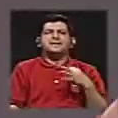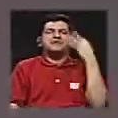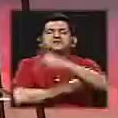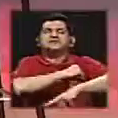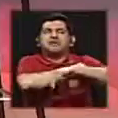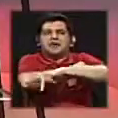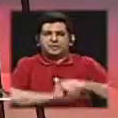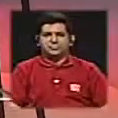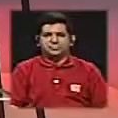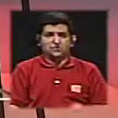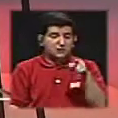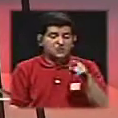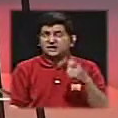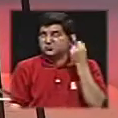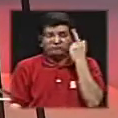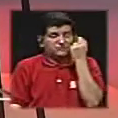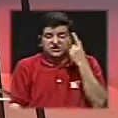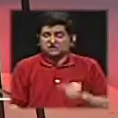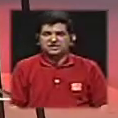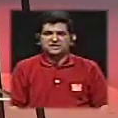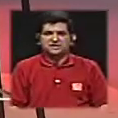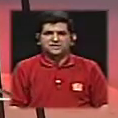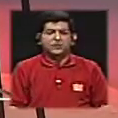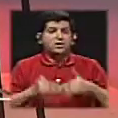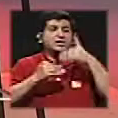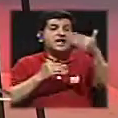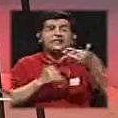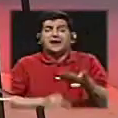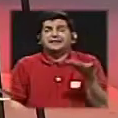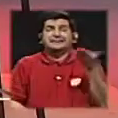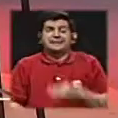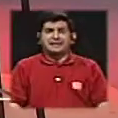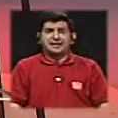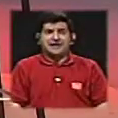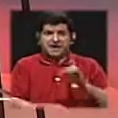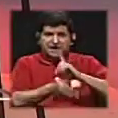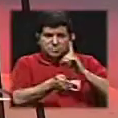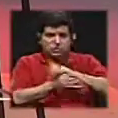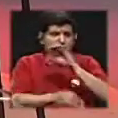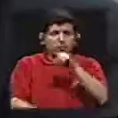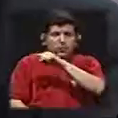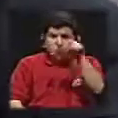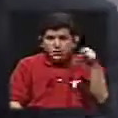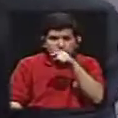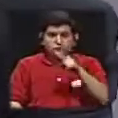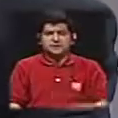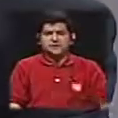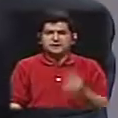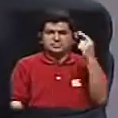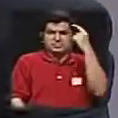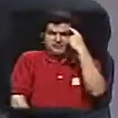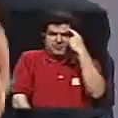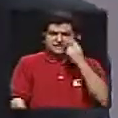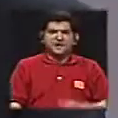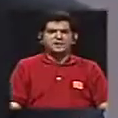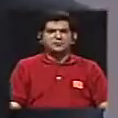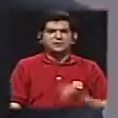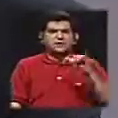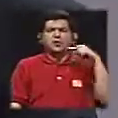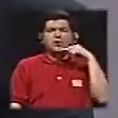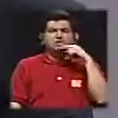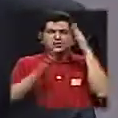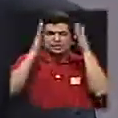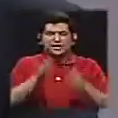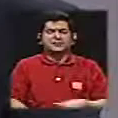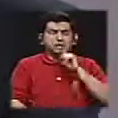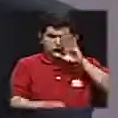Y ahora, eso no se entendió. ¿De qué en adelante cómo seguirán el doctor y ustedes? Y digamos, esos socialcristianos que